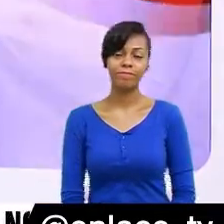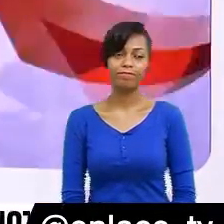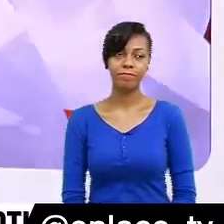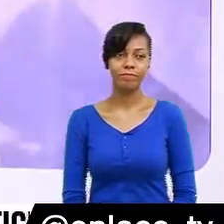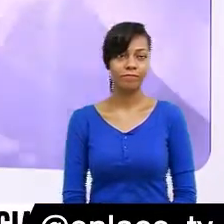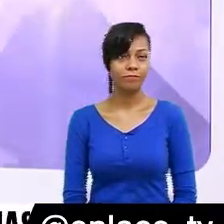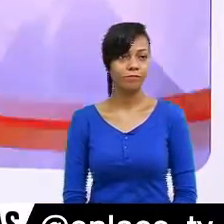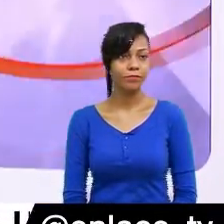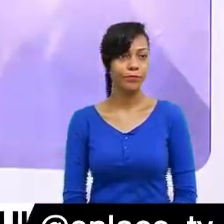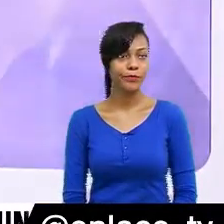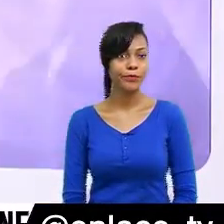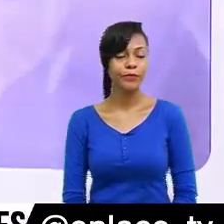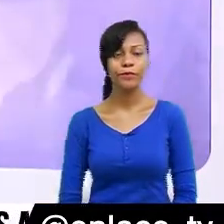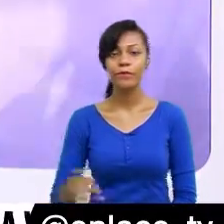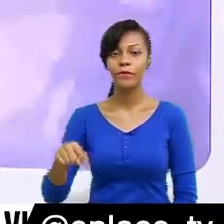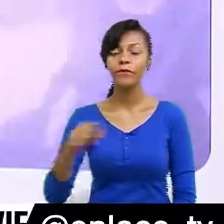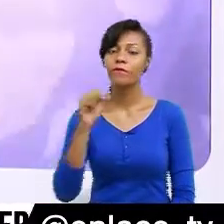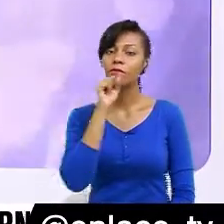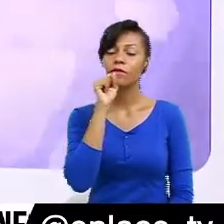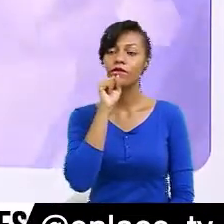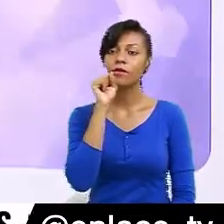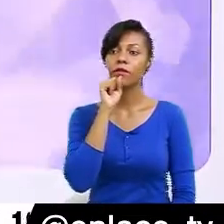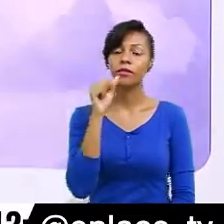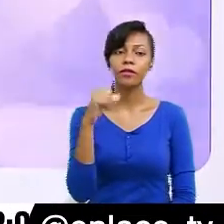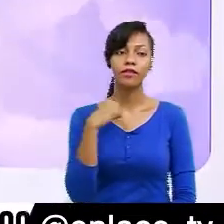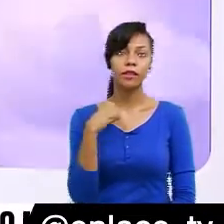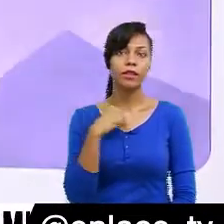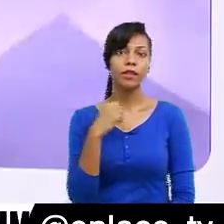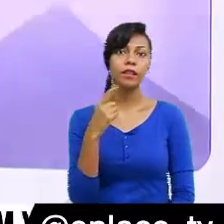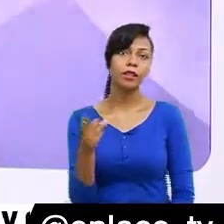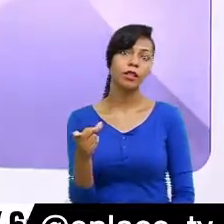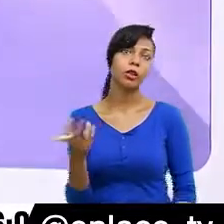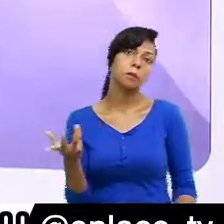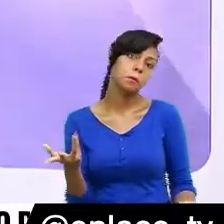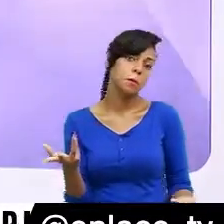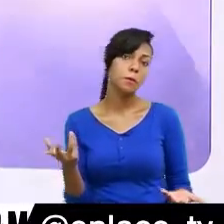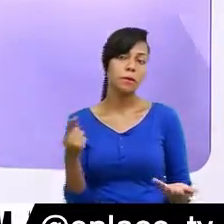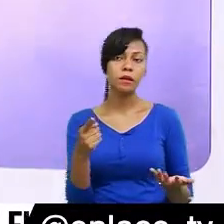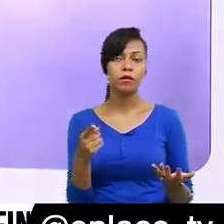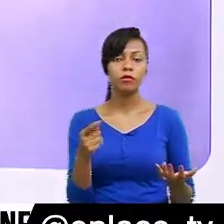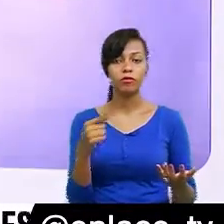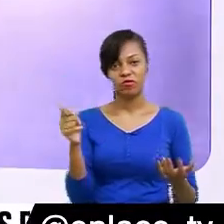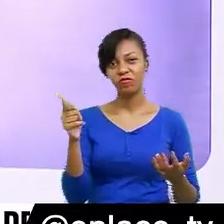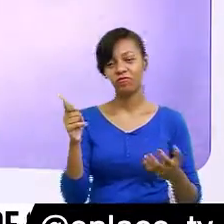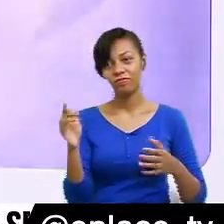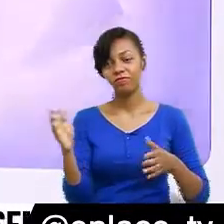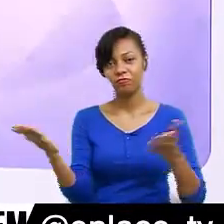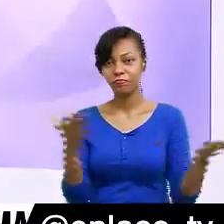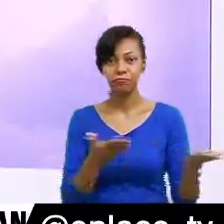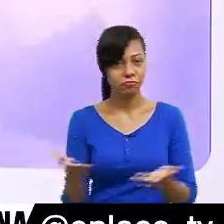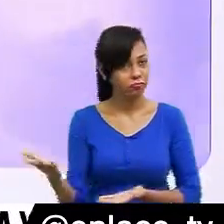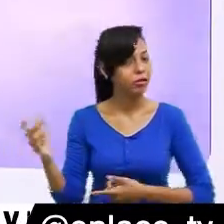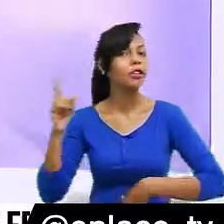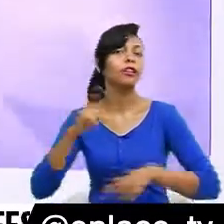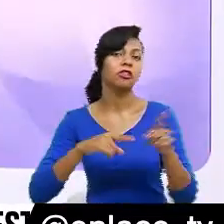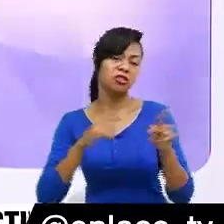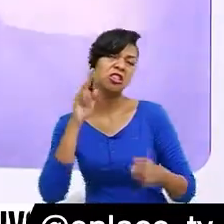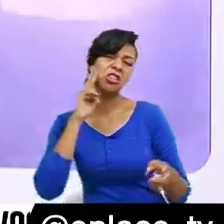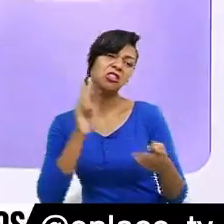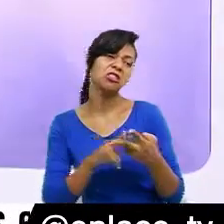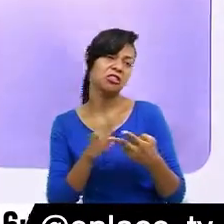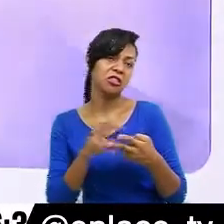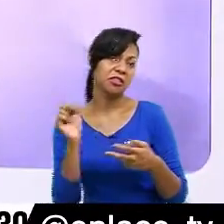En Barranca Bermeja podríamos decir que tenemos una villa olímpica alternativa a la que es ya conocida por todos en Barranca